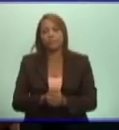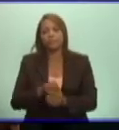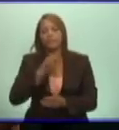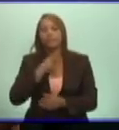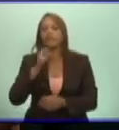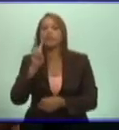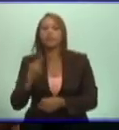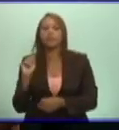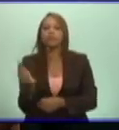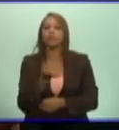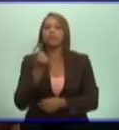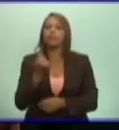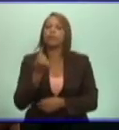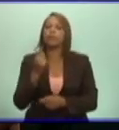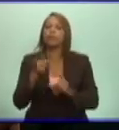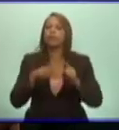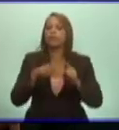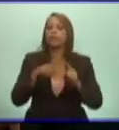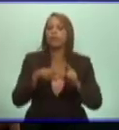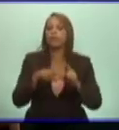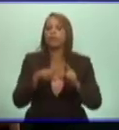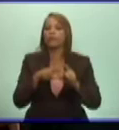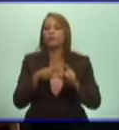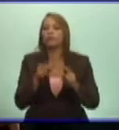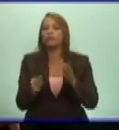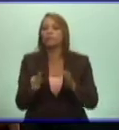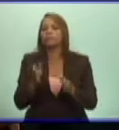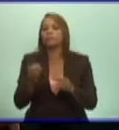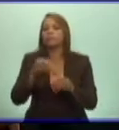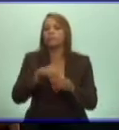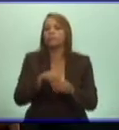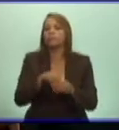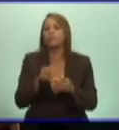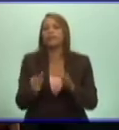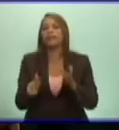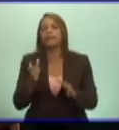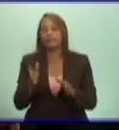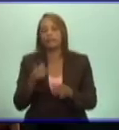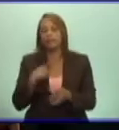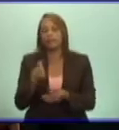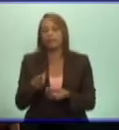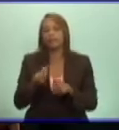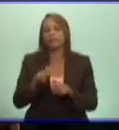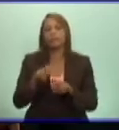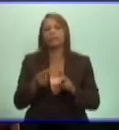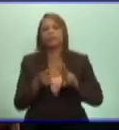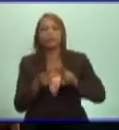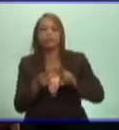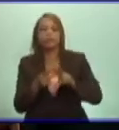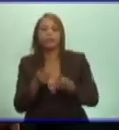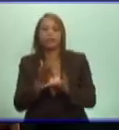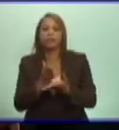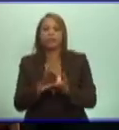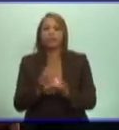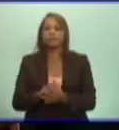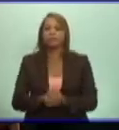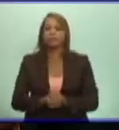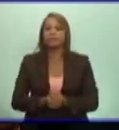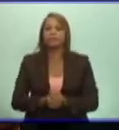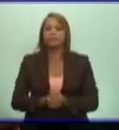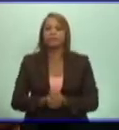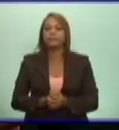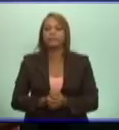solo los contenidos que corresponden a esta etapa por la que recibieron ellos sus clases o